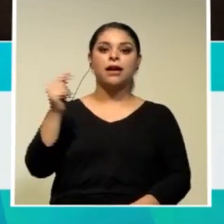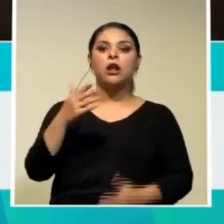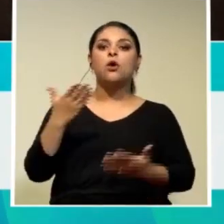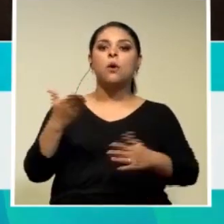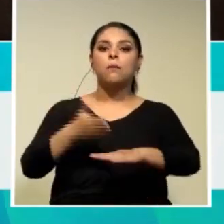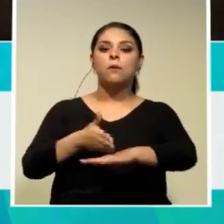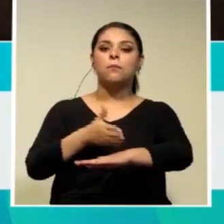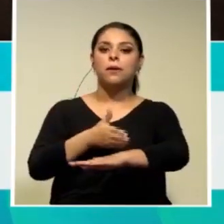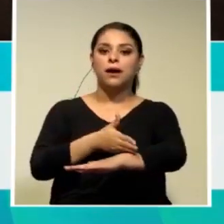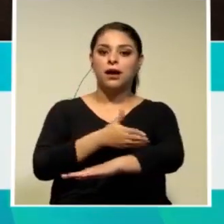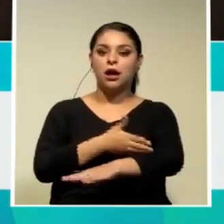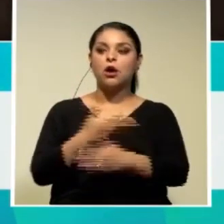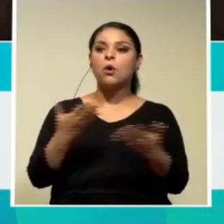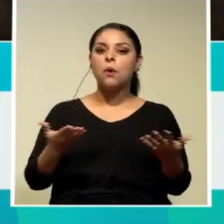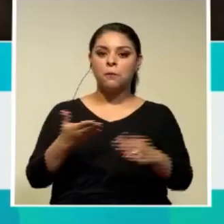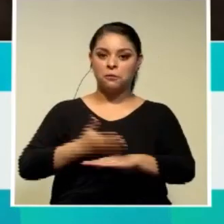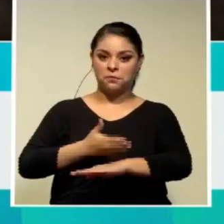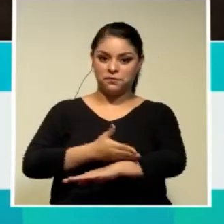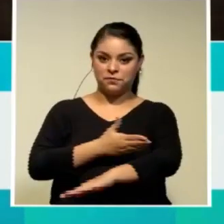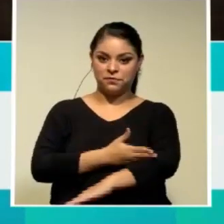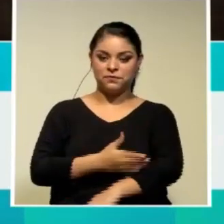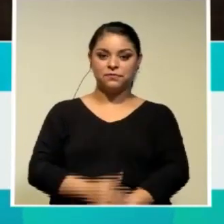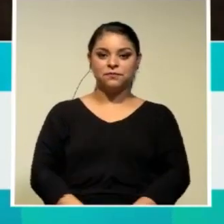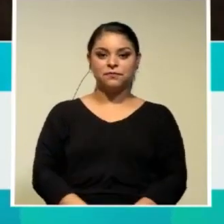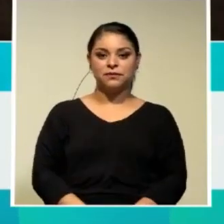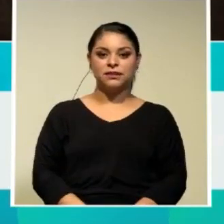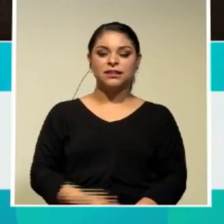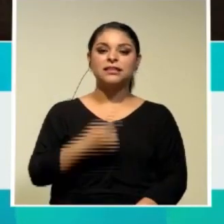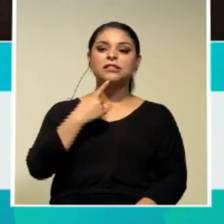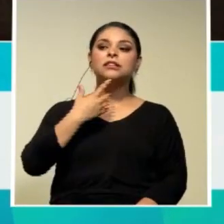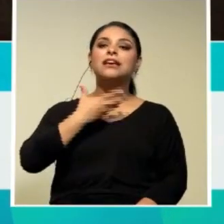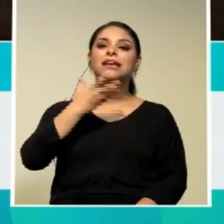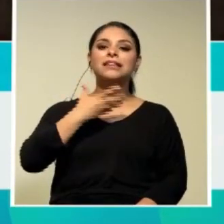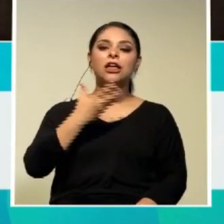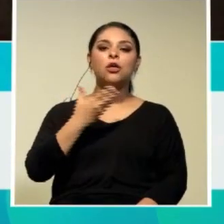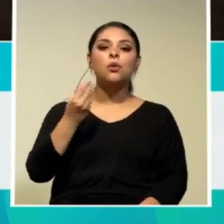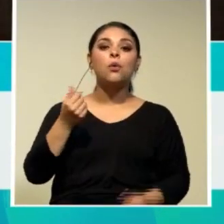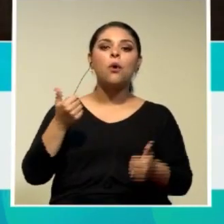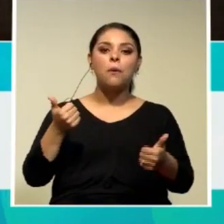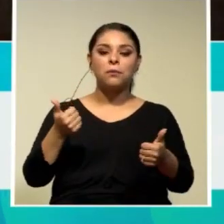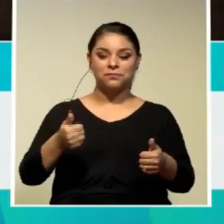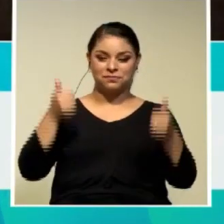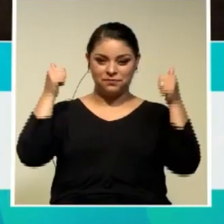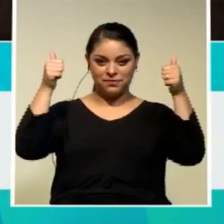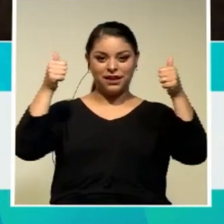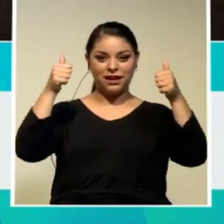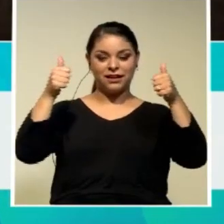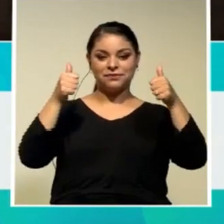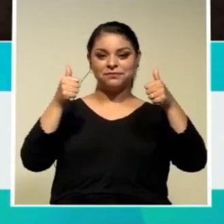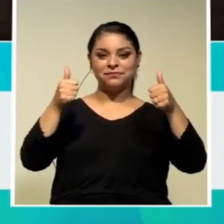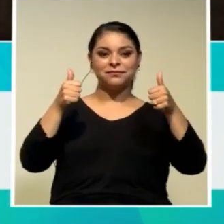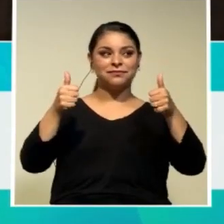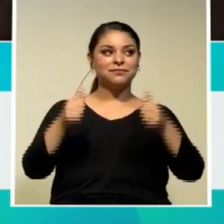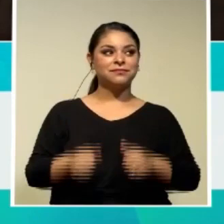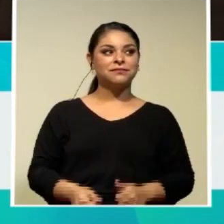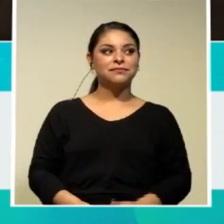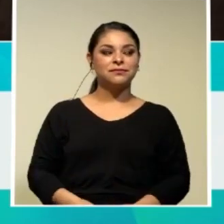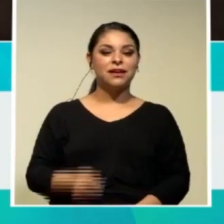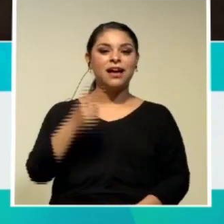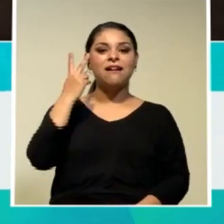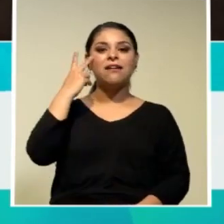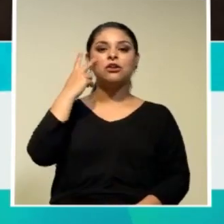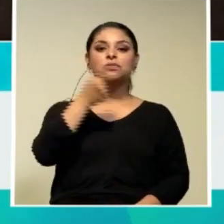Okay, chicos, ¿cómo les está yendo? ¿Cómo les está yendo? Duro, duro, duro, ¿cómo está yendo? A ver, niños y niñas,